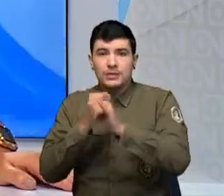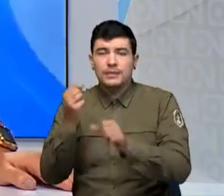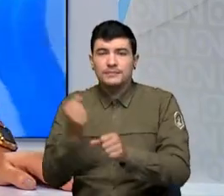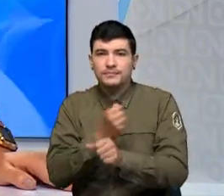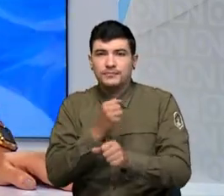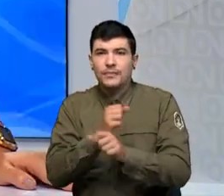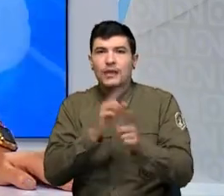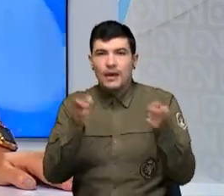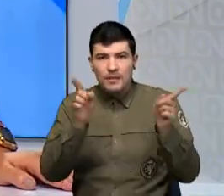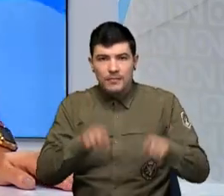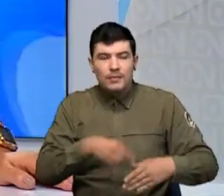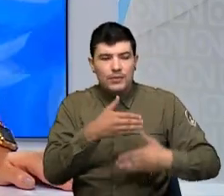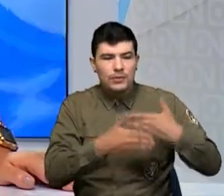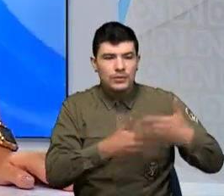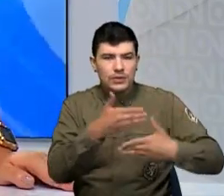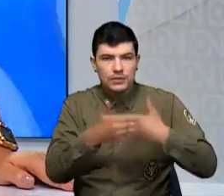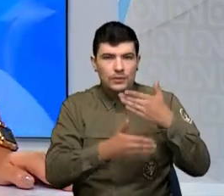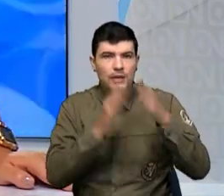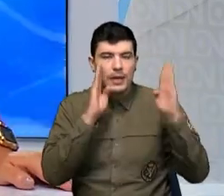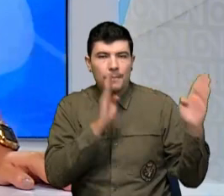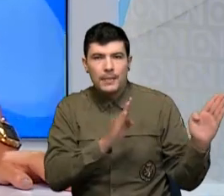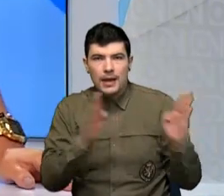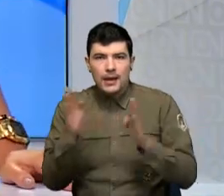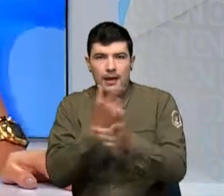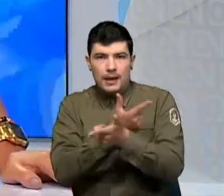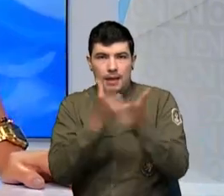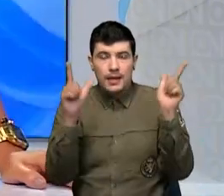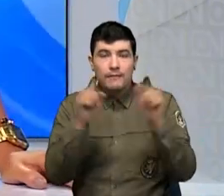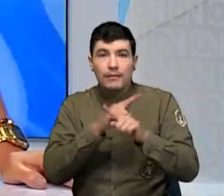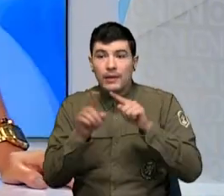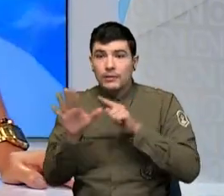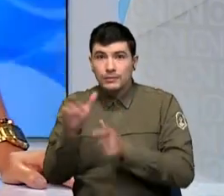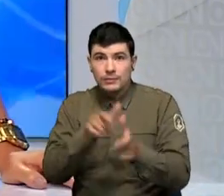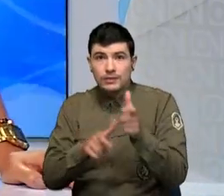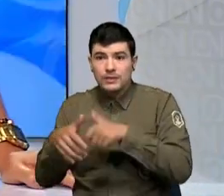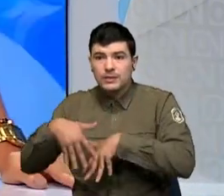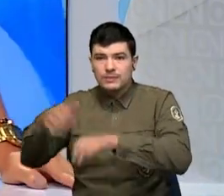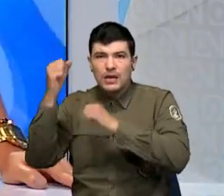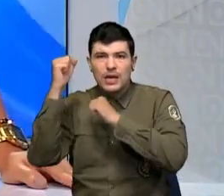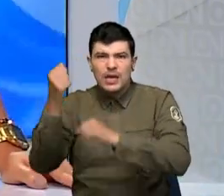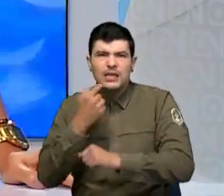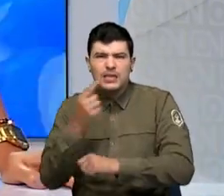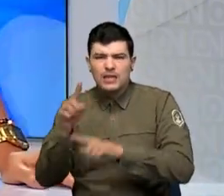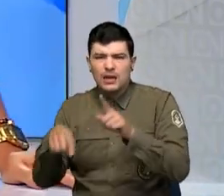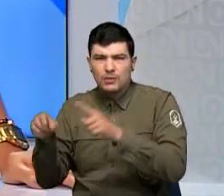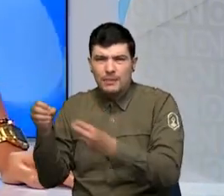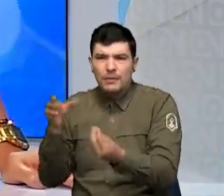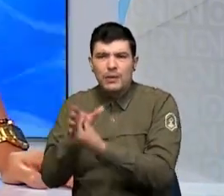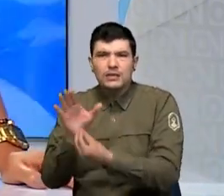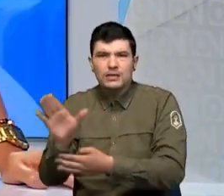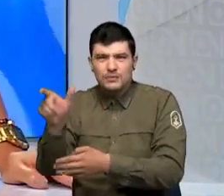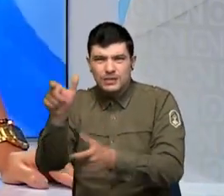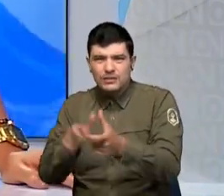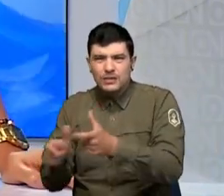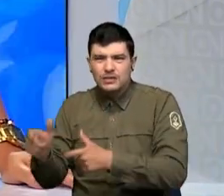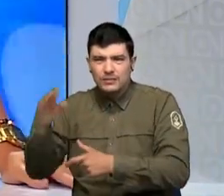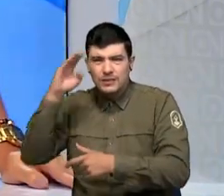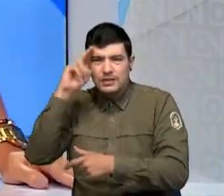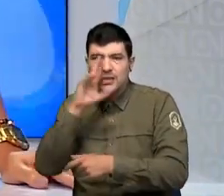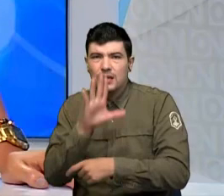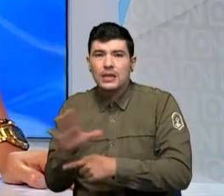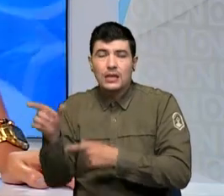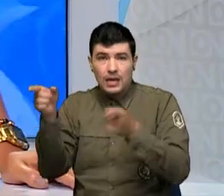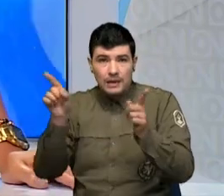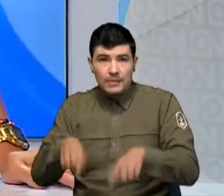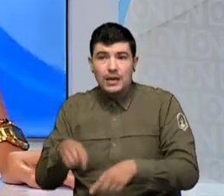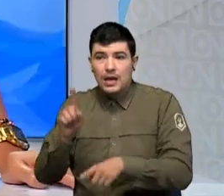fase final de la Operación Libertad. Sin embargo, los manifestantes denunciaron algunos atropellos por parte de la fuerza pública y también ataques con arma